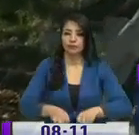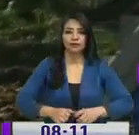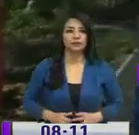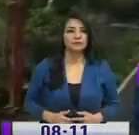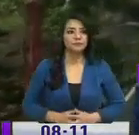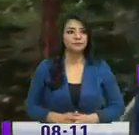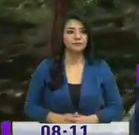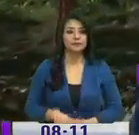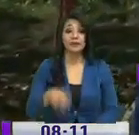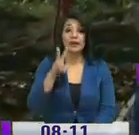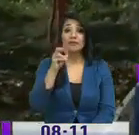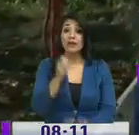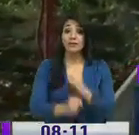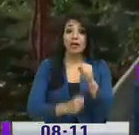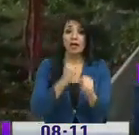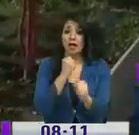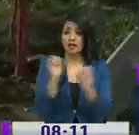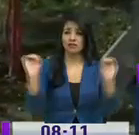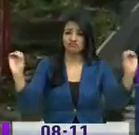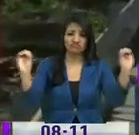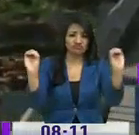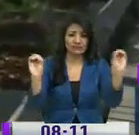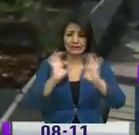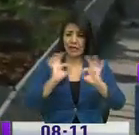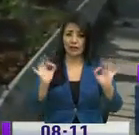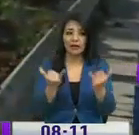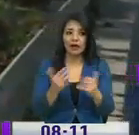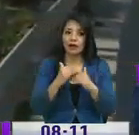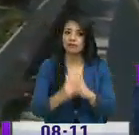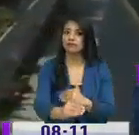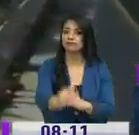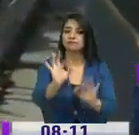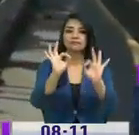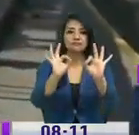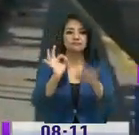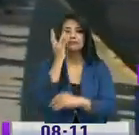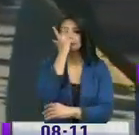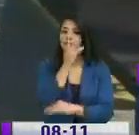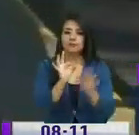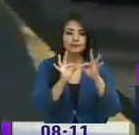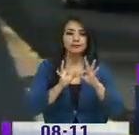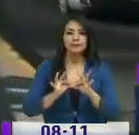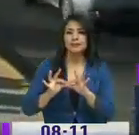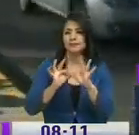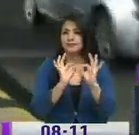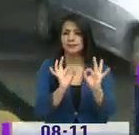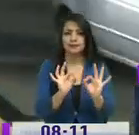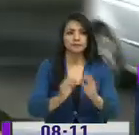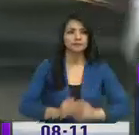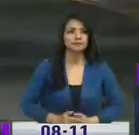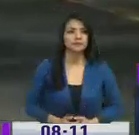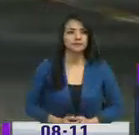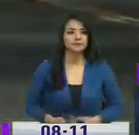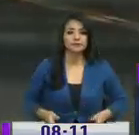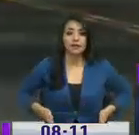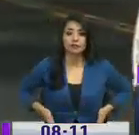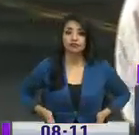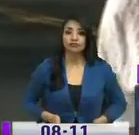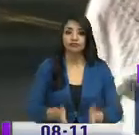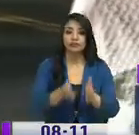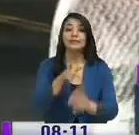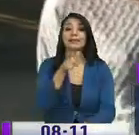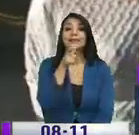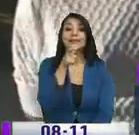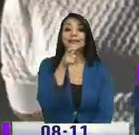en 20 años no habíamos tenido ahora una hermosa carretera y también en esta carretera quien